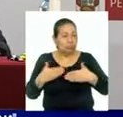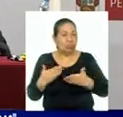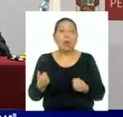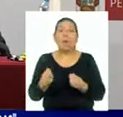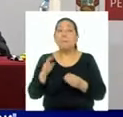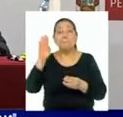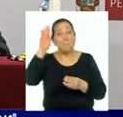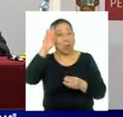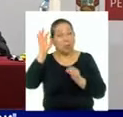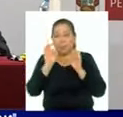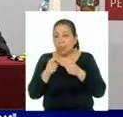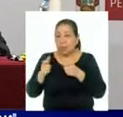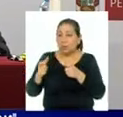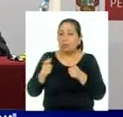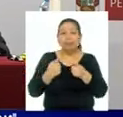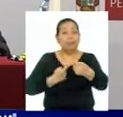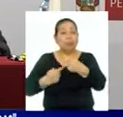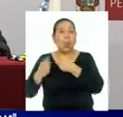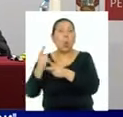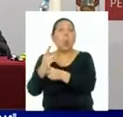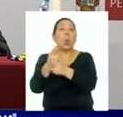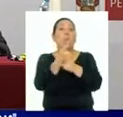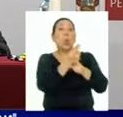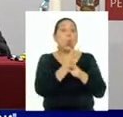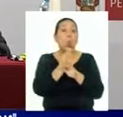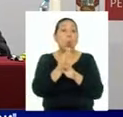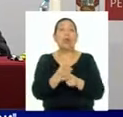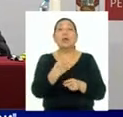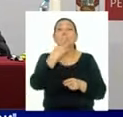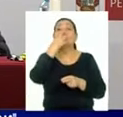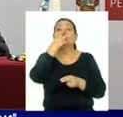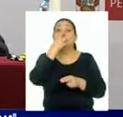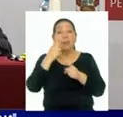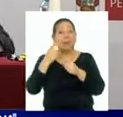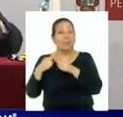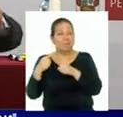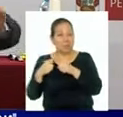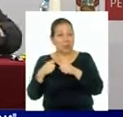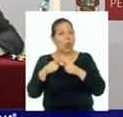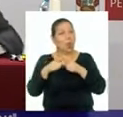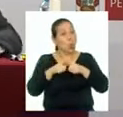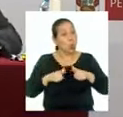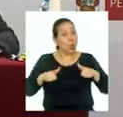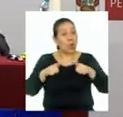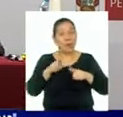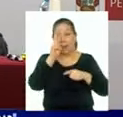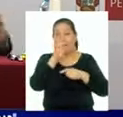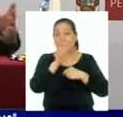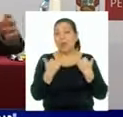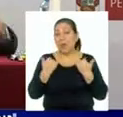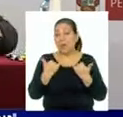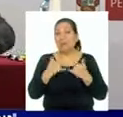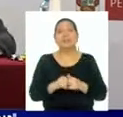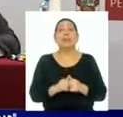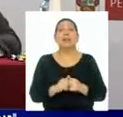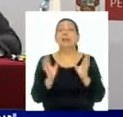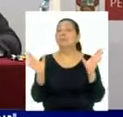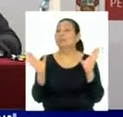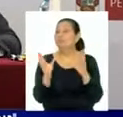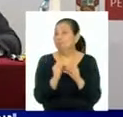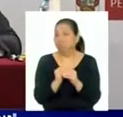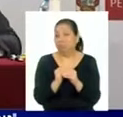contribuyen permanentemente al traslado y al cuidado de oxígeno hacia diferentes lugares en nuestro país. Y eso es, en